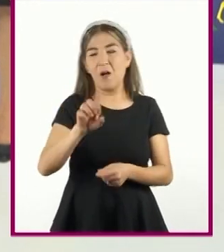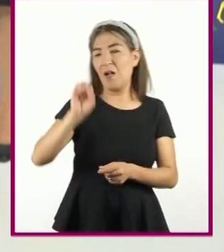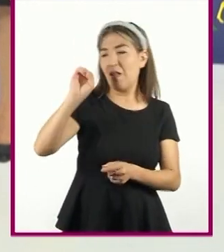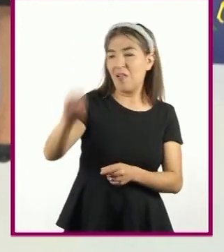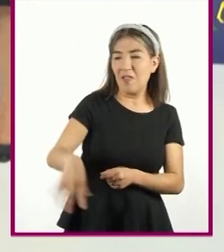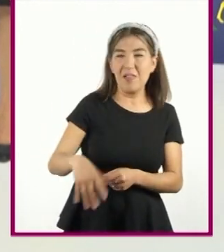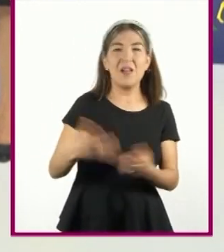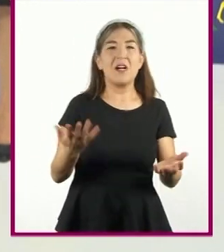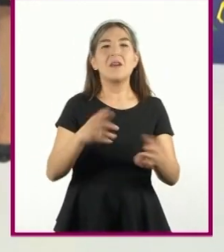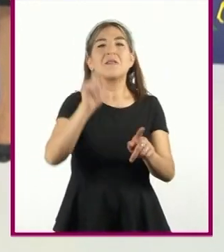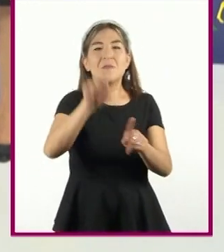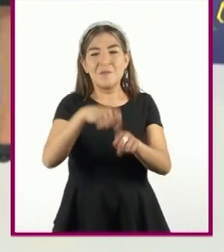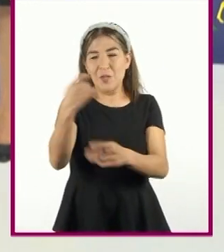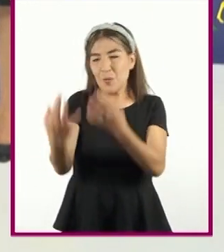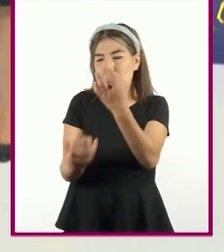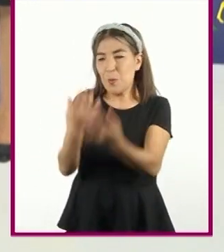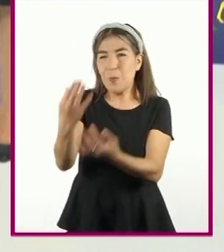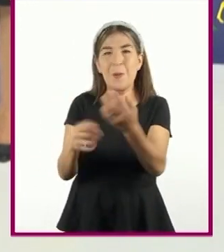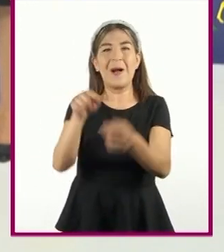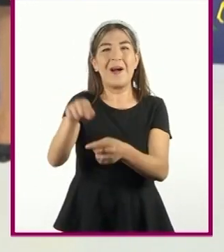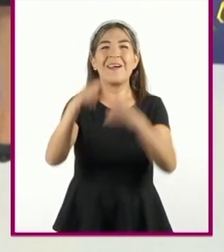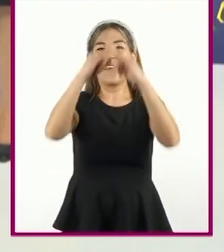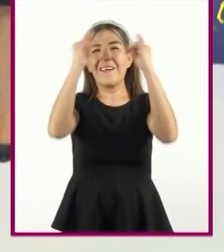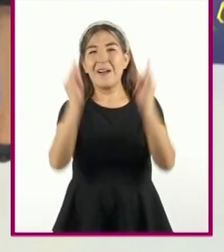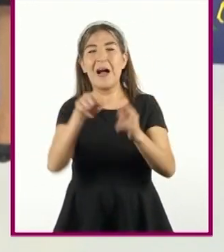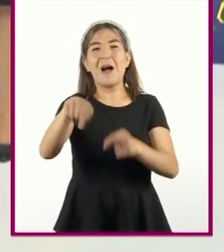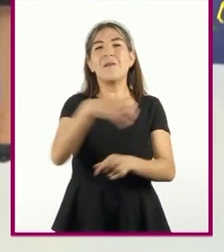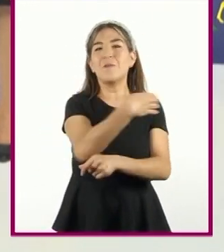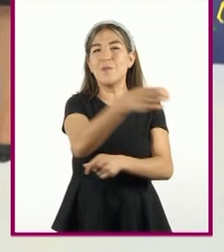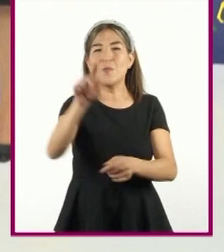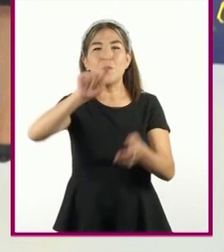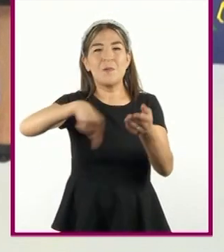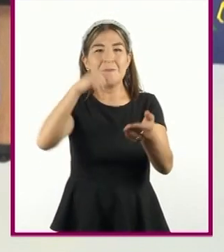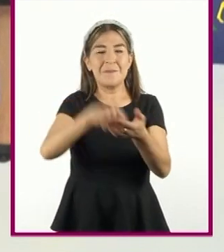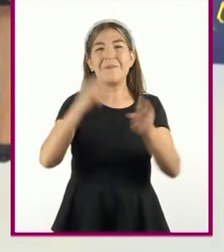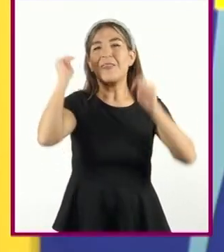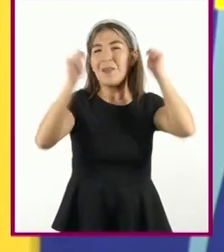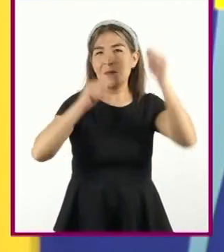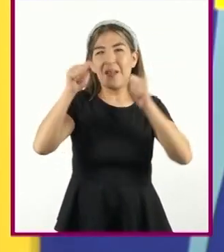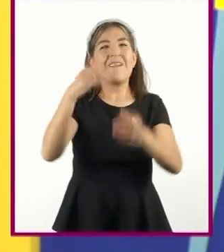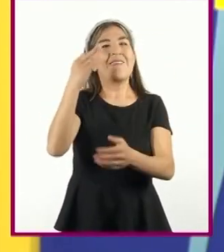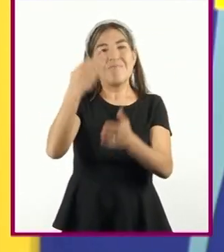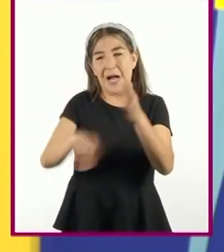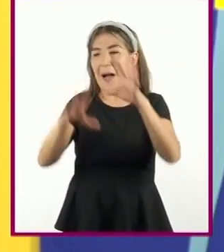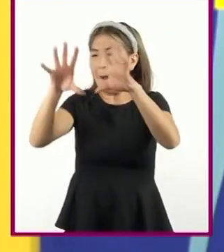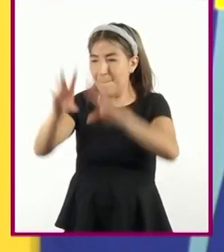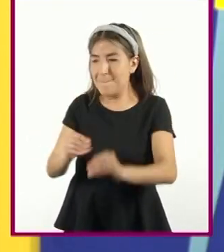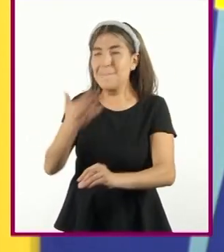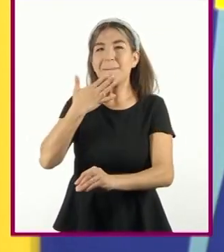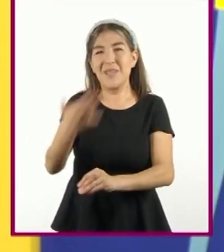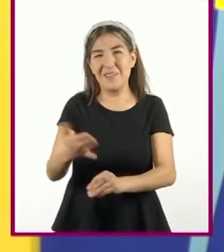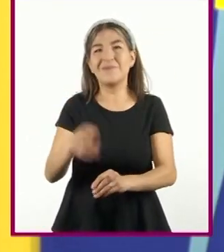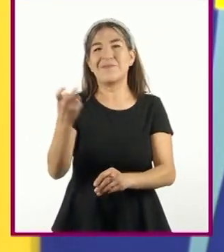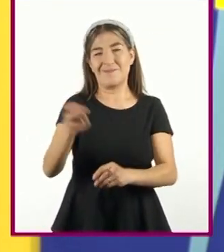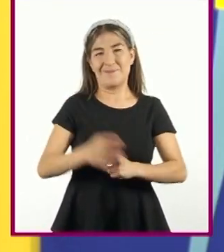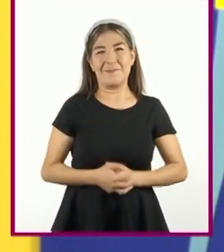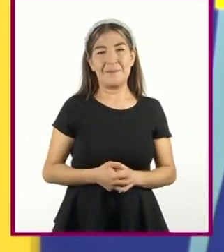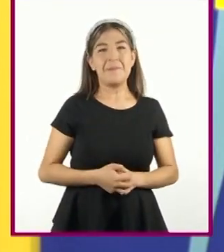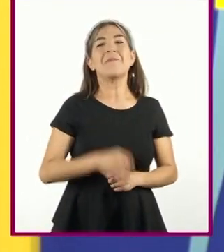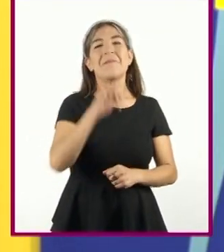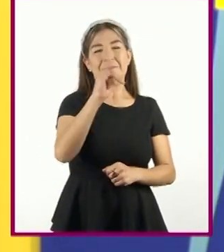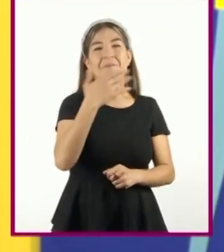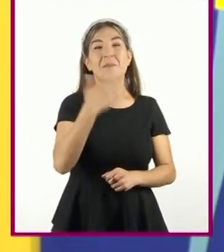cigarros y las fogatas mal apagadas en los bosques con actividad turística. Efectivamente,